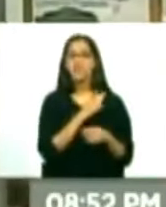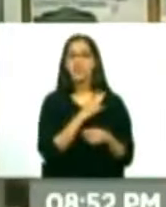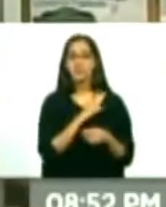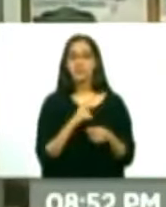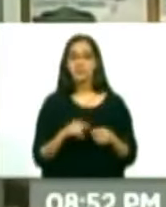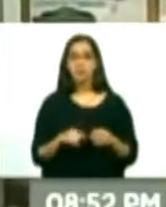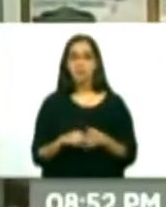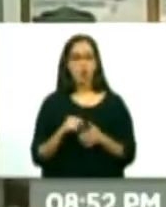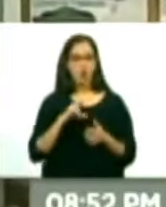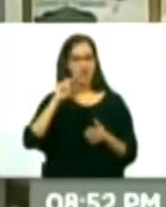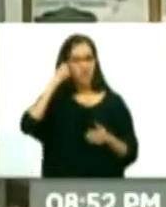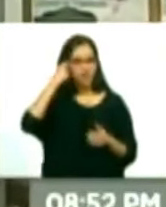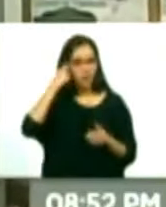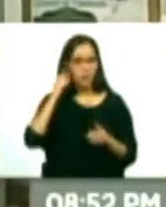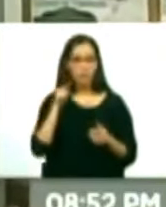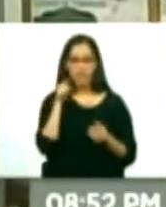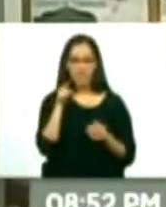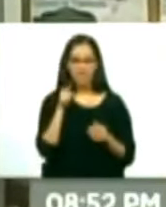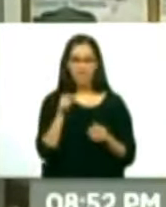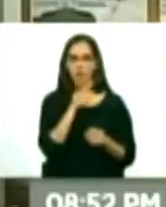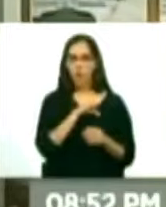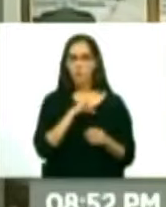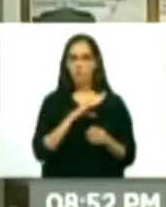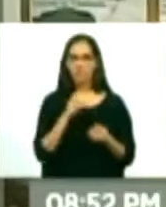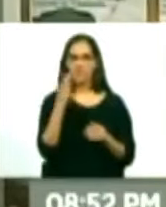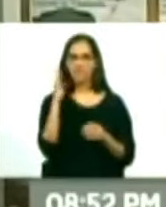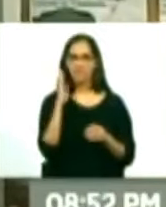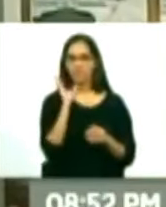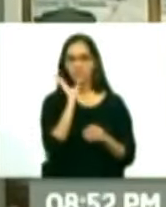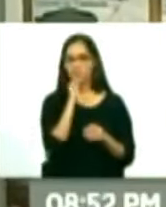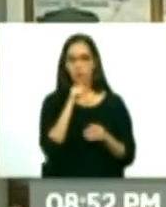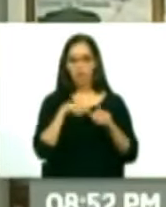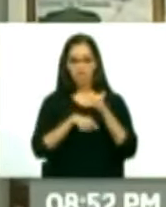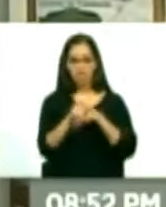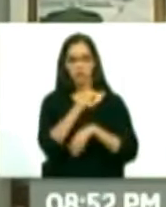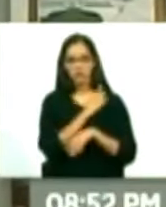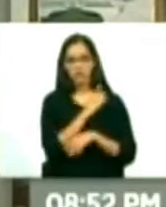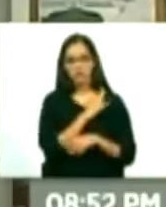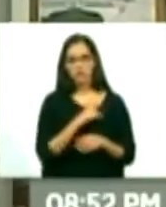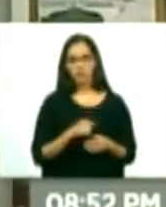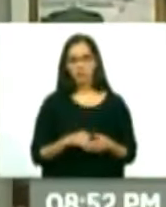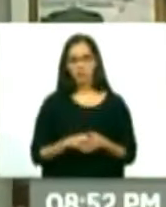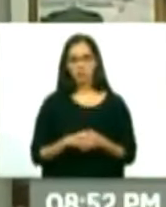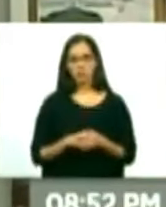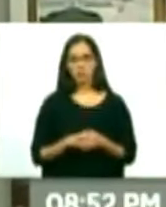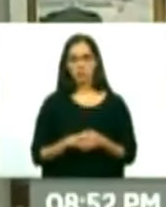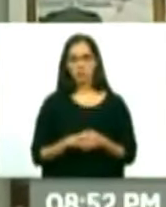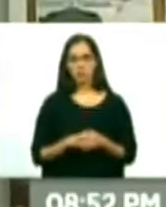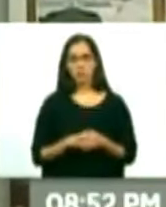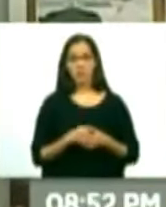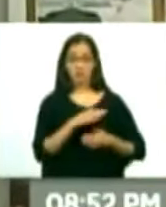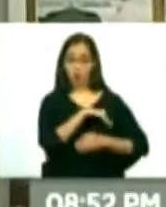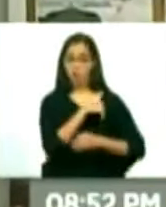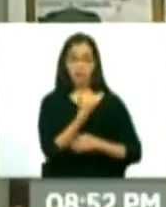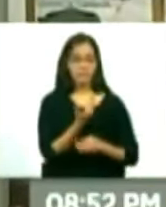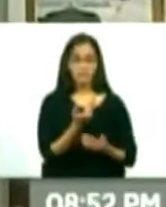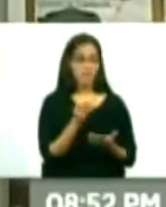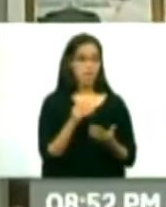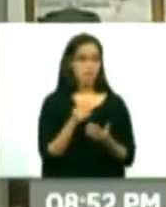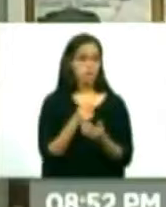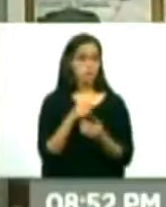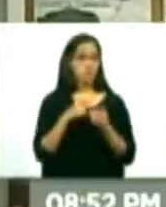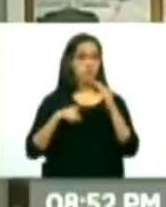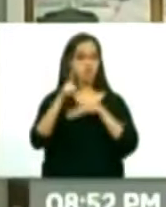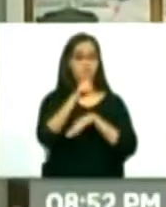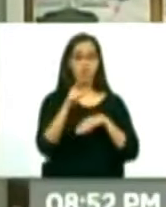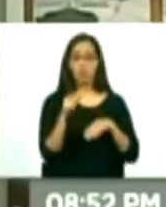nos acordamos de aquellos comités de bachilleres sin cupo, que hubo necesidad de los bachilleres que no tenían cupo, pues,